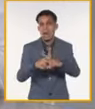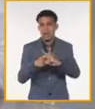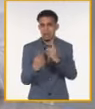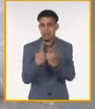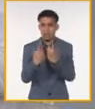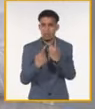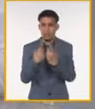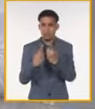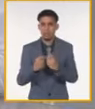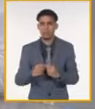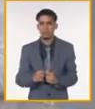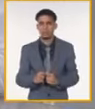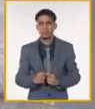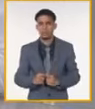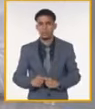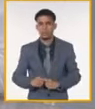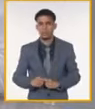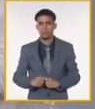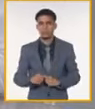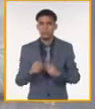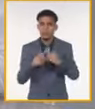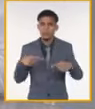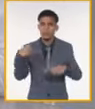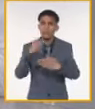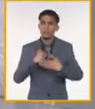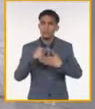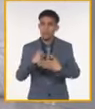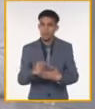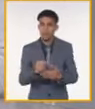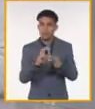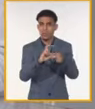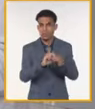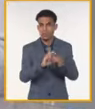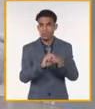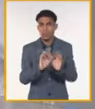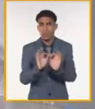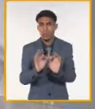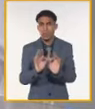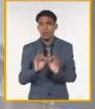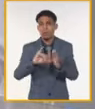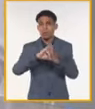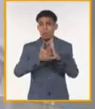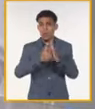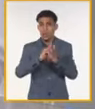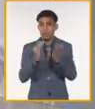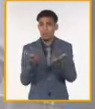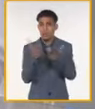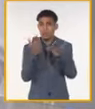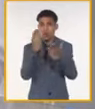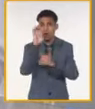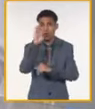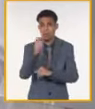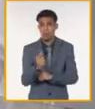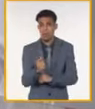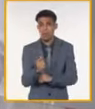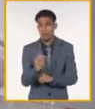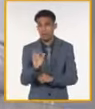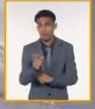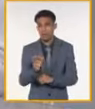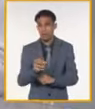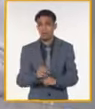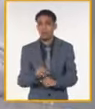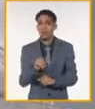pero para menos no para más lo que se hace es a partir de las distorsiones y de las deficiencias o vacíos legales que existían y por